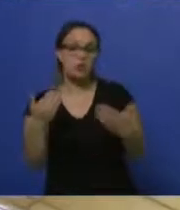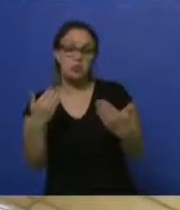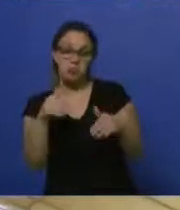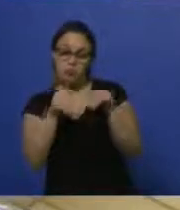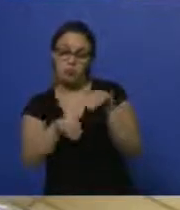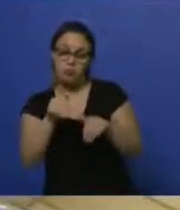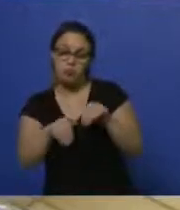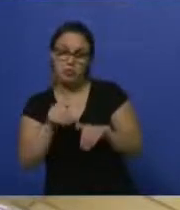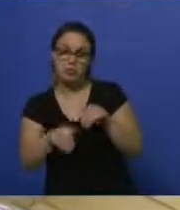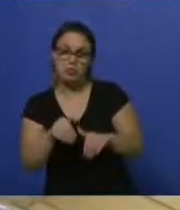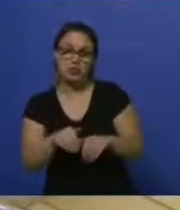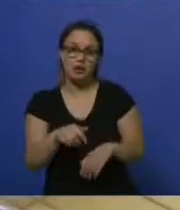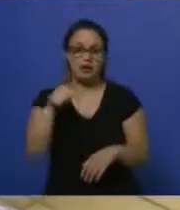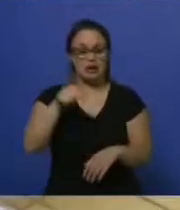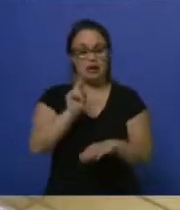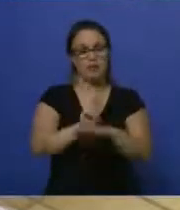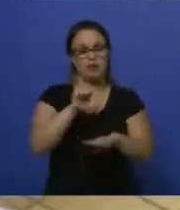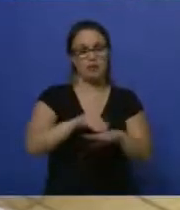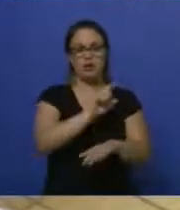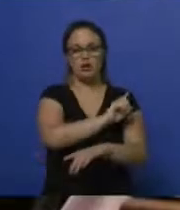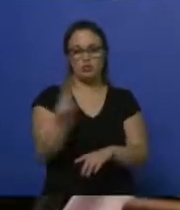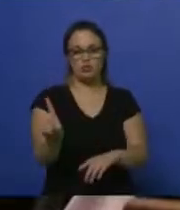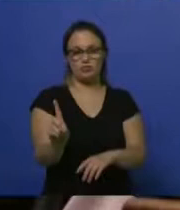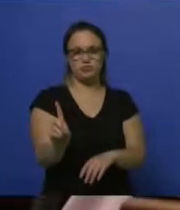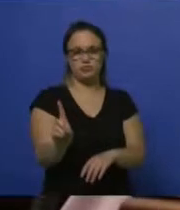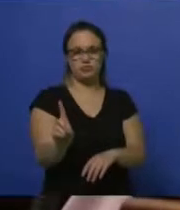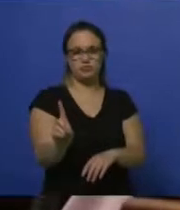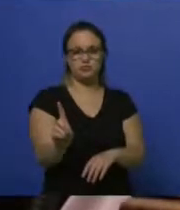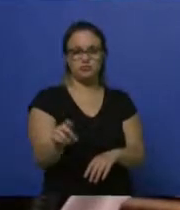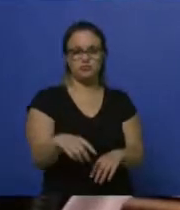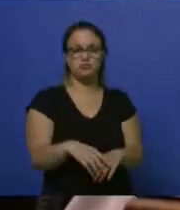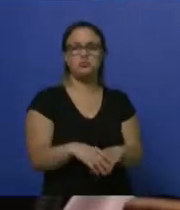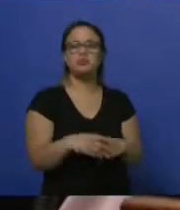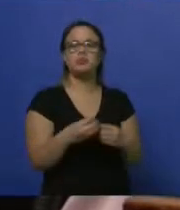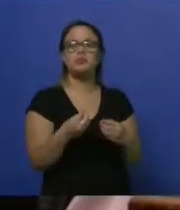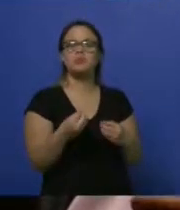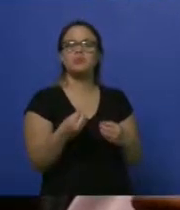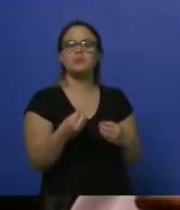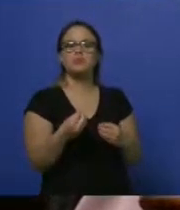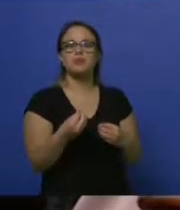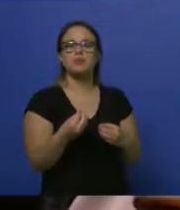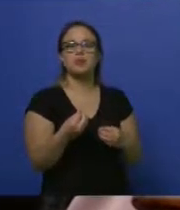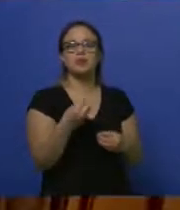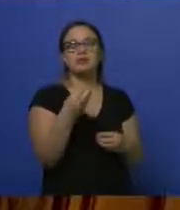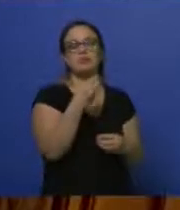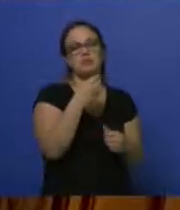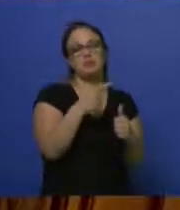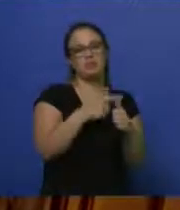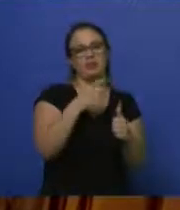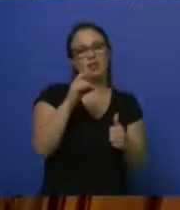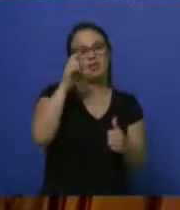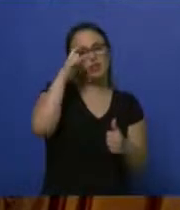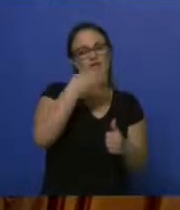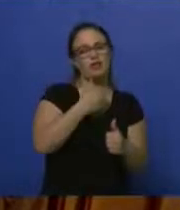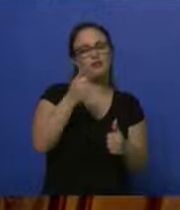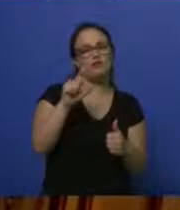lo prevé la Carta Orgánica. Están concejales muy capacitados en esta materia, como De Falco, Beltrami, sí, sí. El juez Copari. El